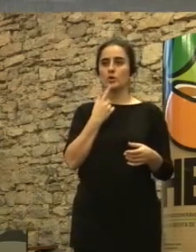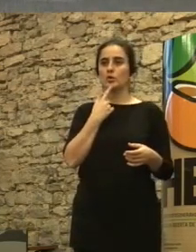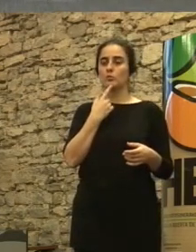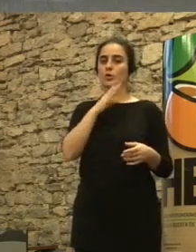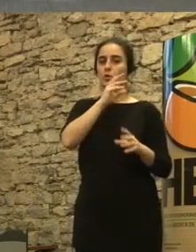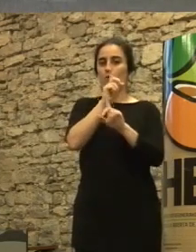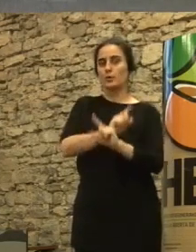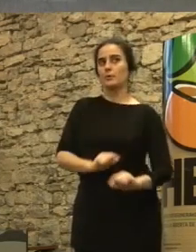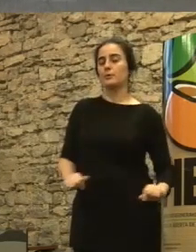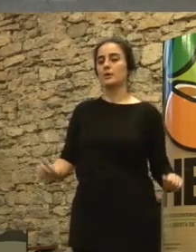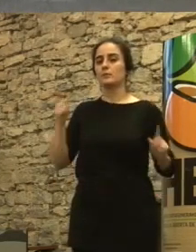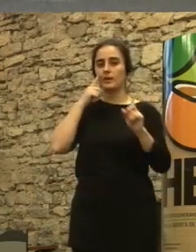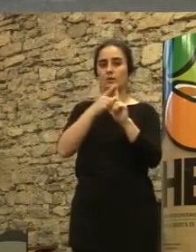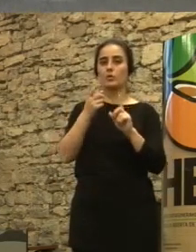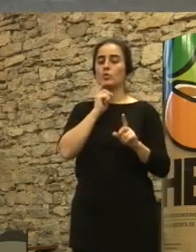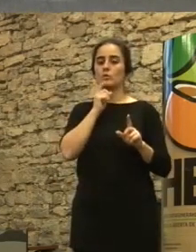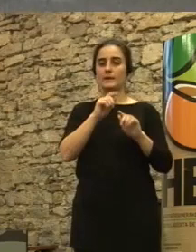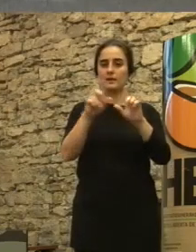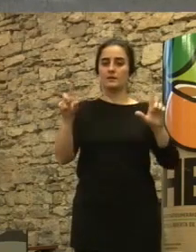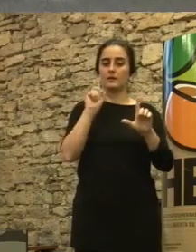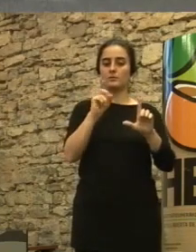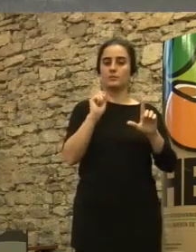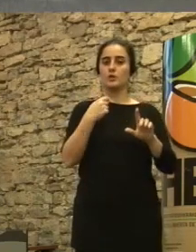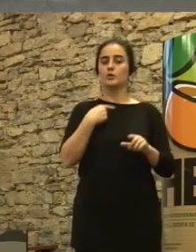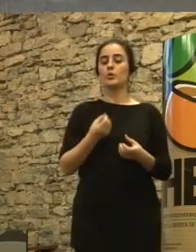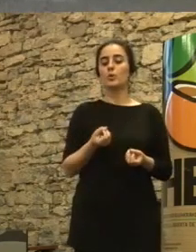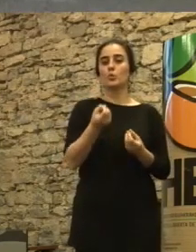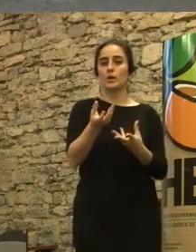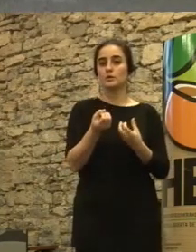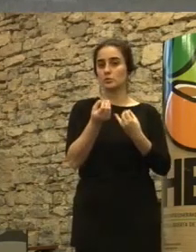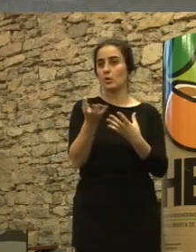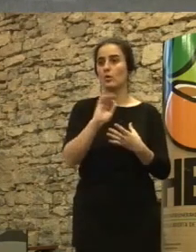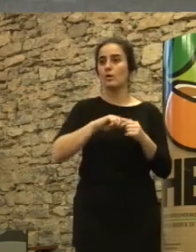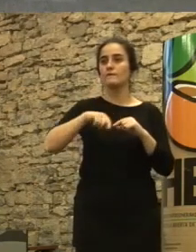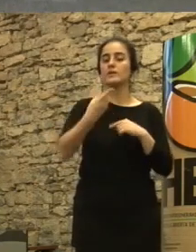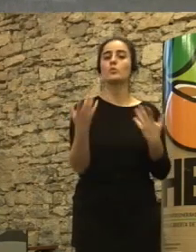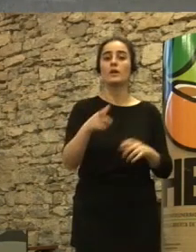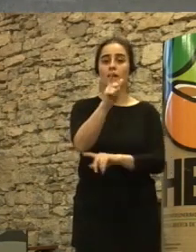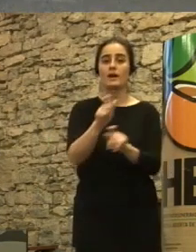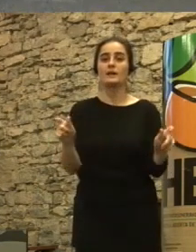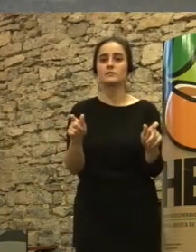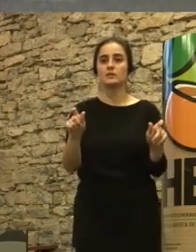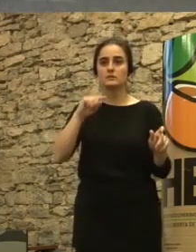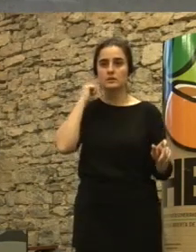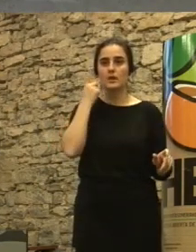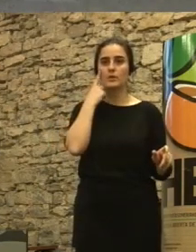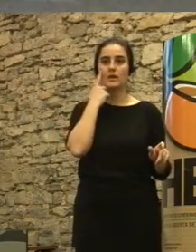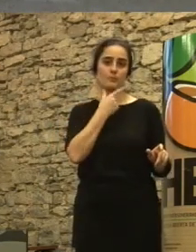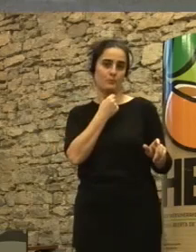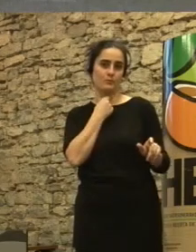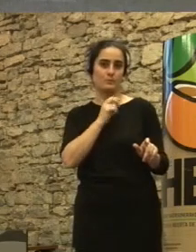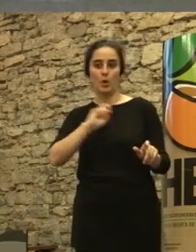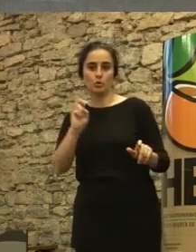lo mejor quizá basado para hacer como más clics, ¿no? Donde yo saco mi cosa y yo cuento, o el efecto que causa es que hay mucha gente que se da cuenta que es sátira y tal, pero hay mucha gente